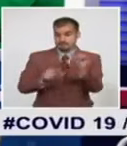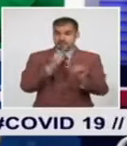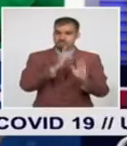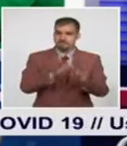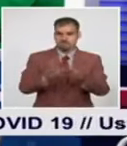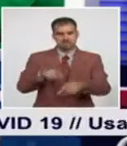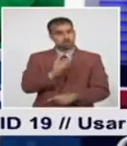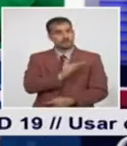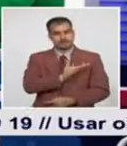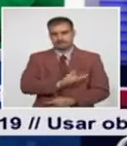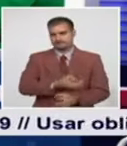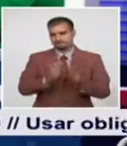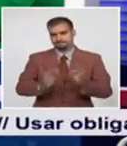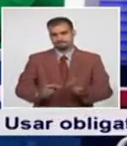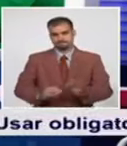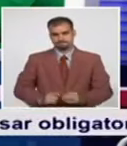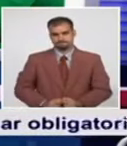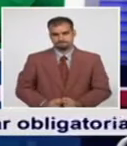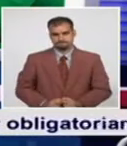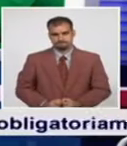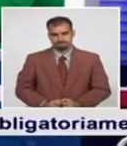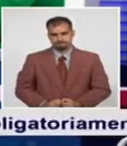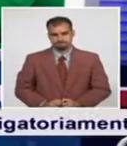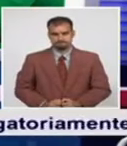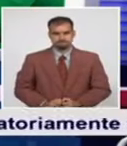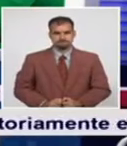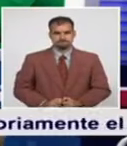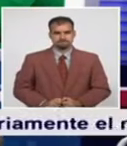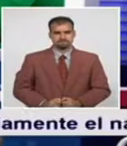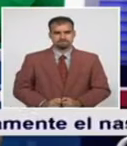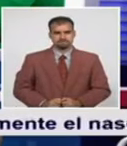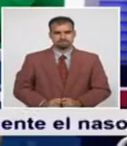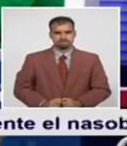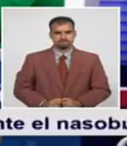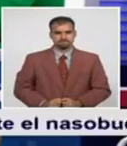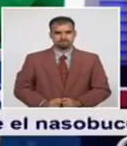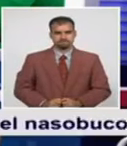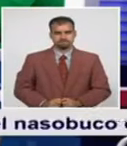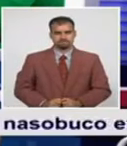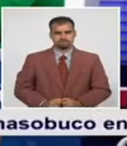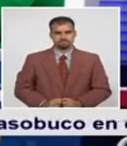de cualquier persona en nuestro país. Solamente reiterar